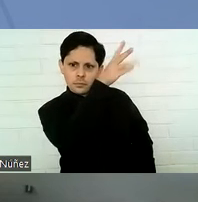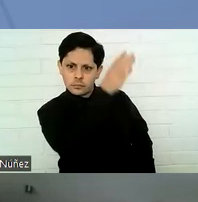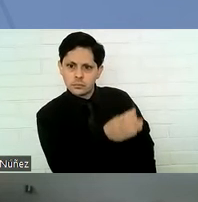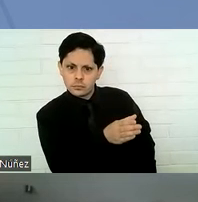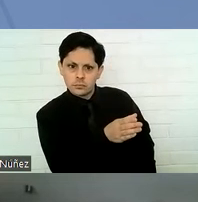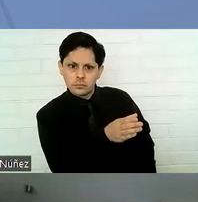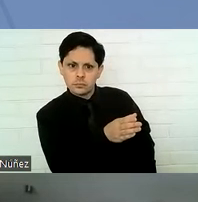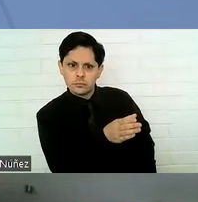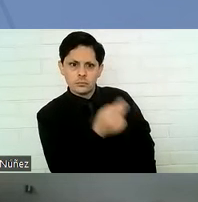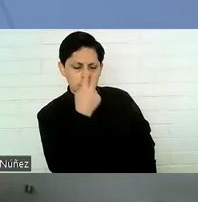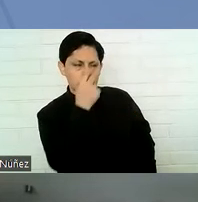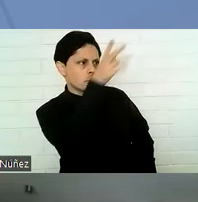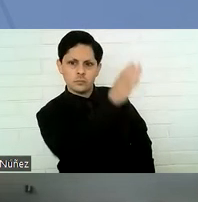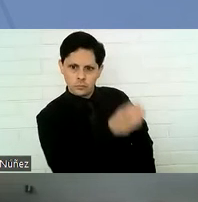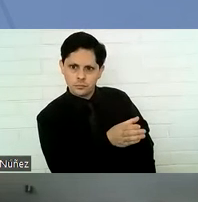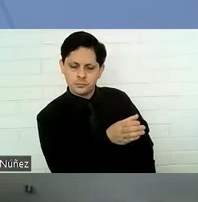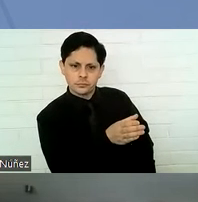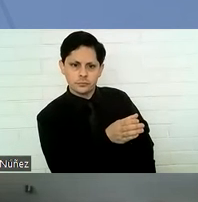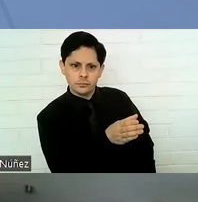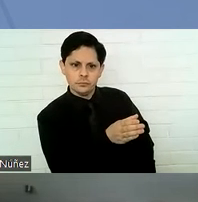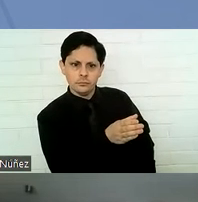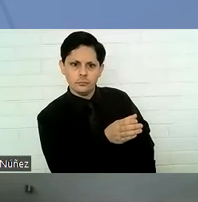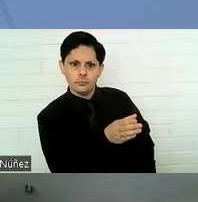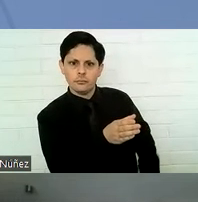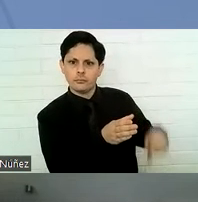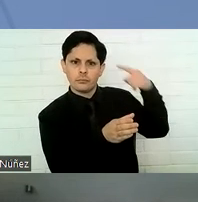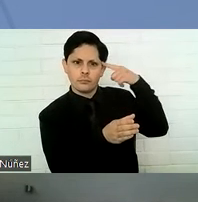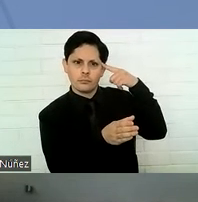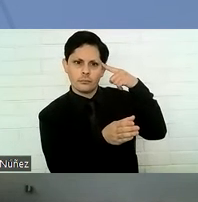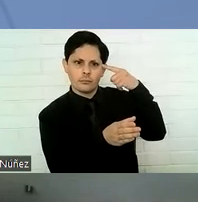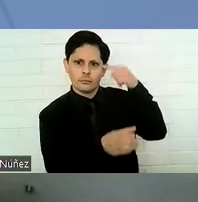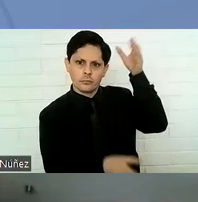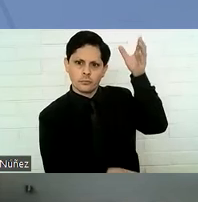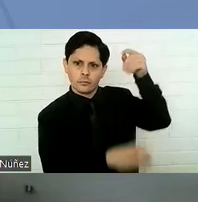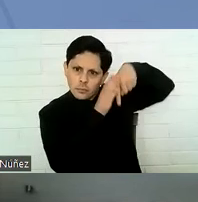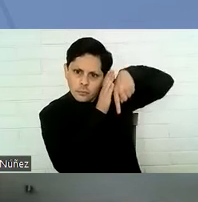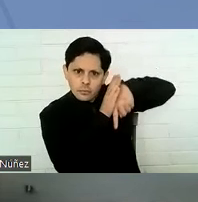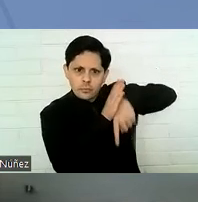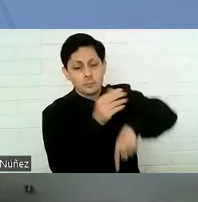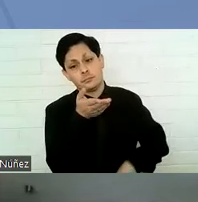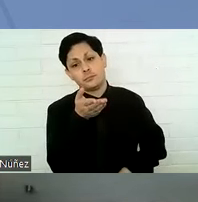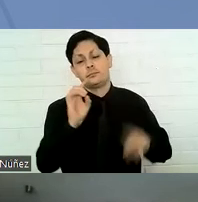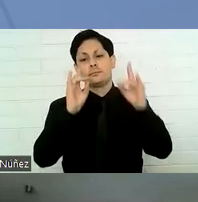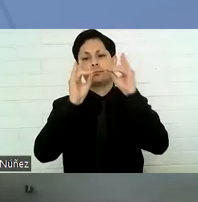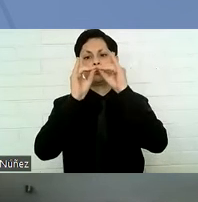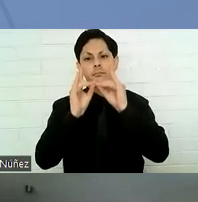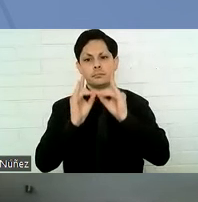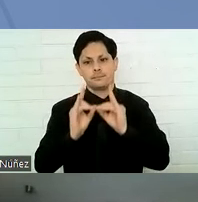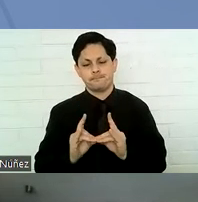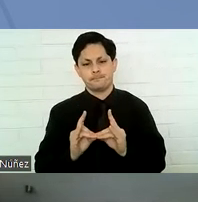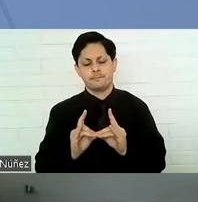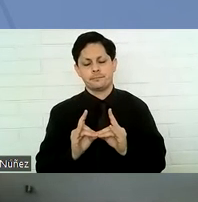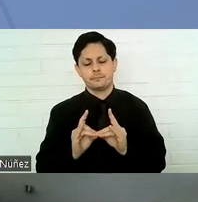y heterogénea. Estoy segura que todo el mundo conoce a Soledad Arnau, que en paz descanse, que